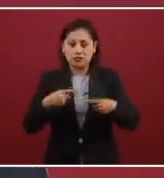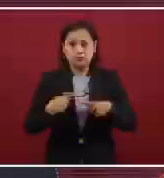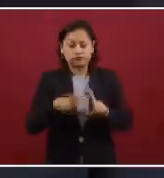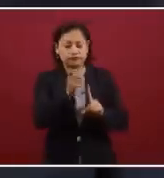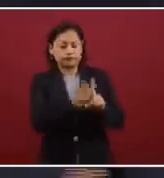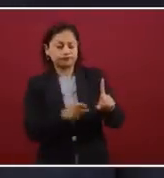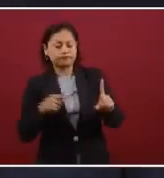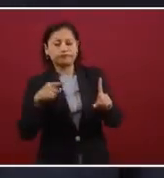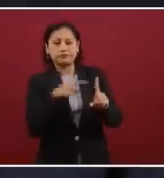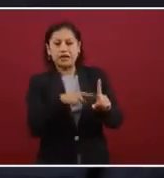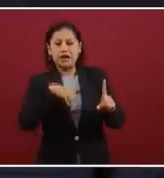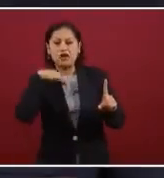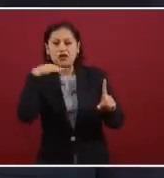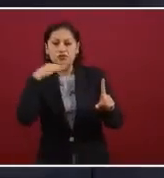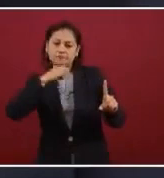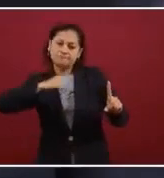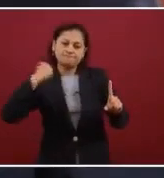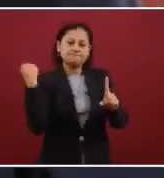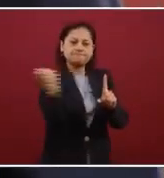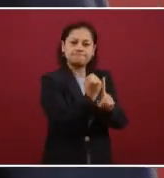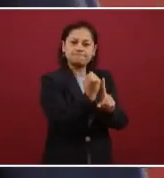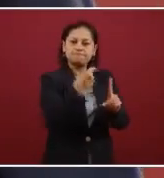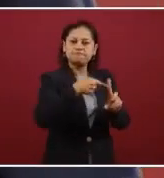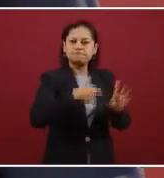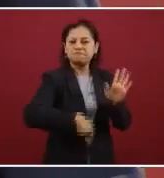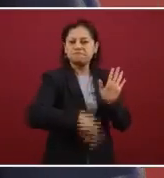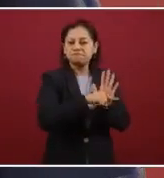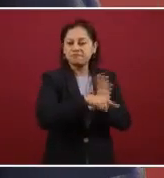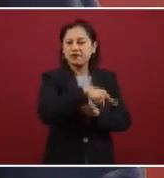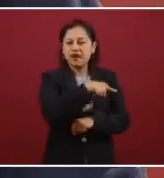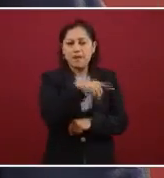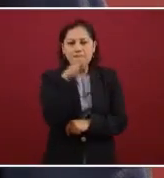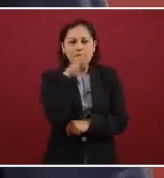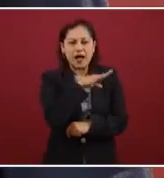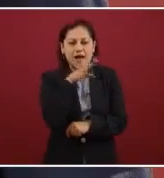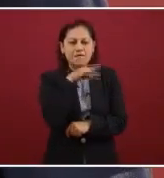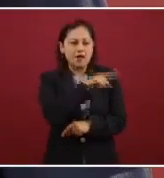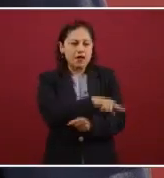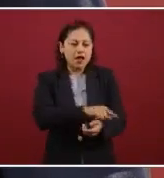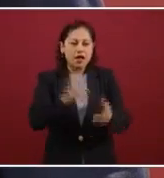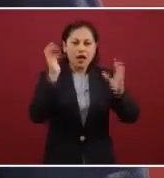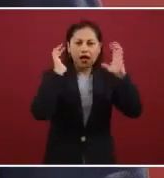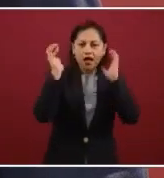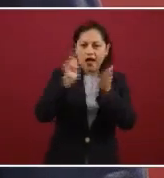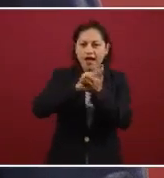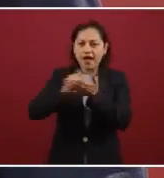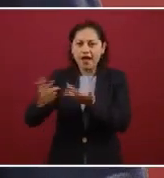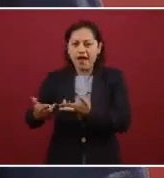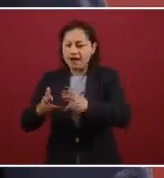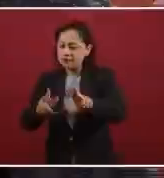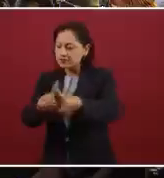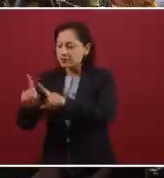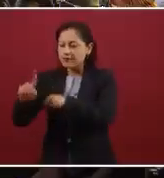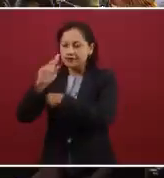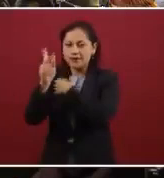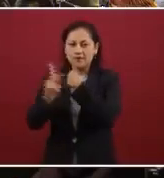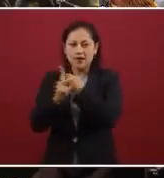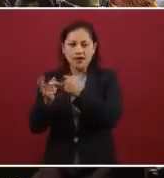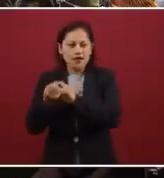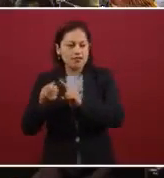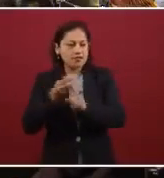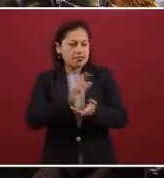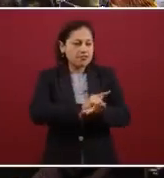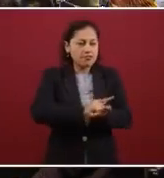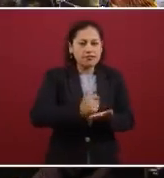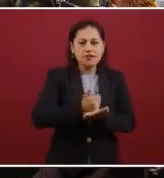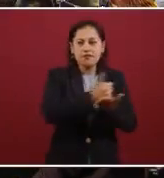la pueda quitar ni con todo el agua del Grijalba y del Usumacinta y del Golfo de México.